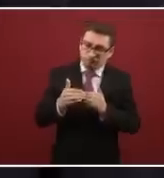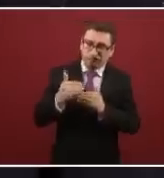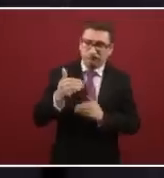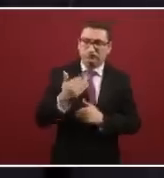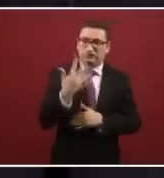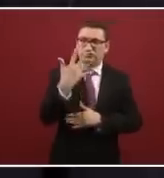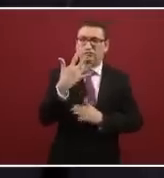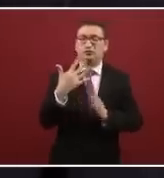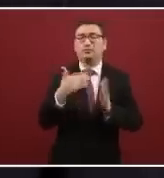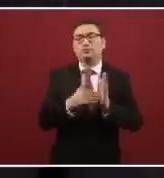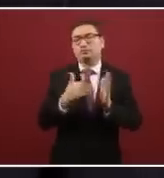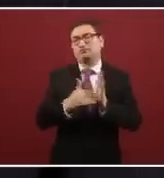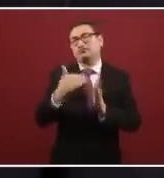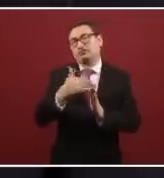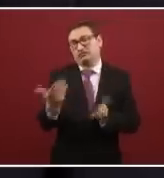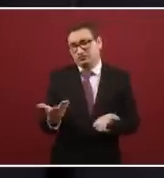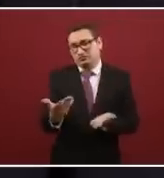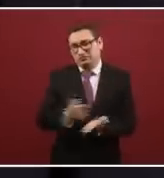5,000 millones.